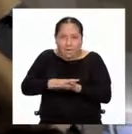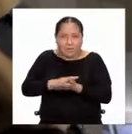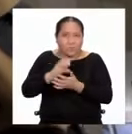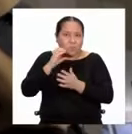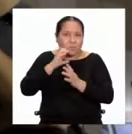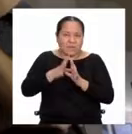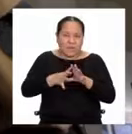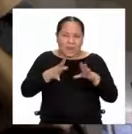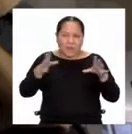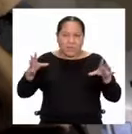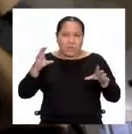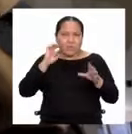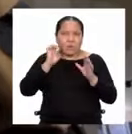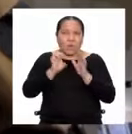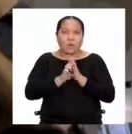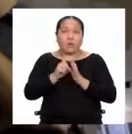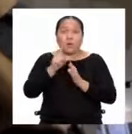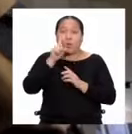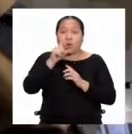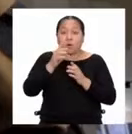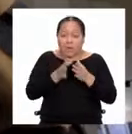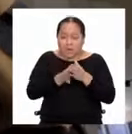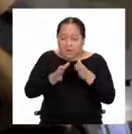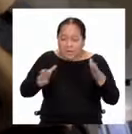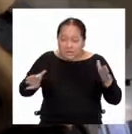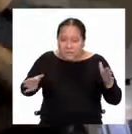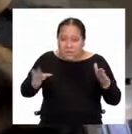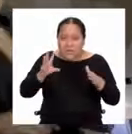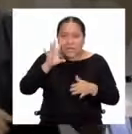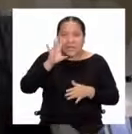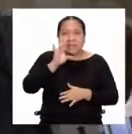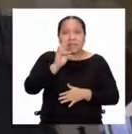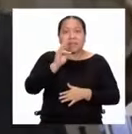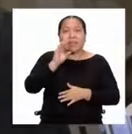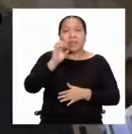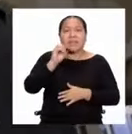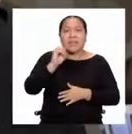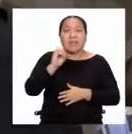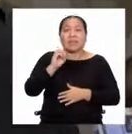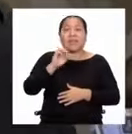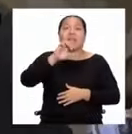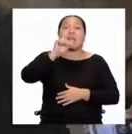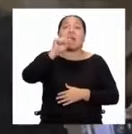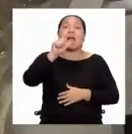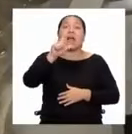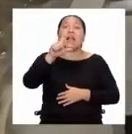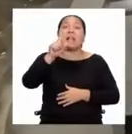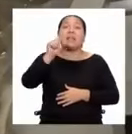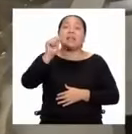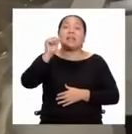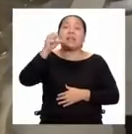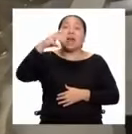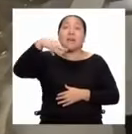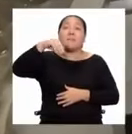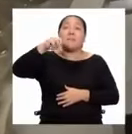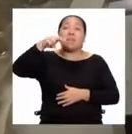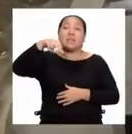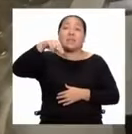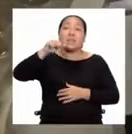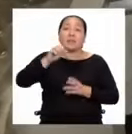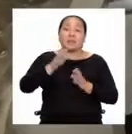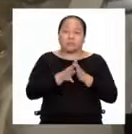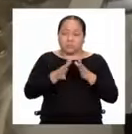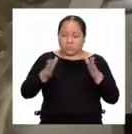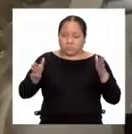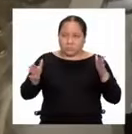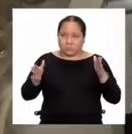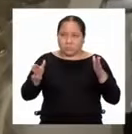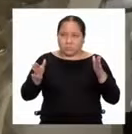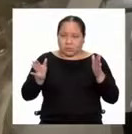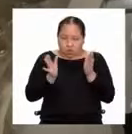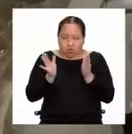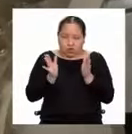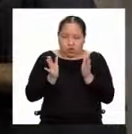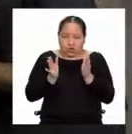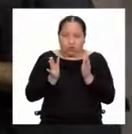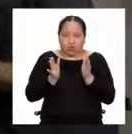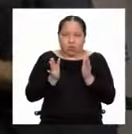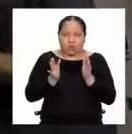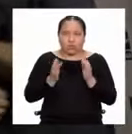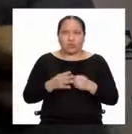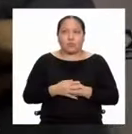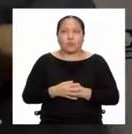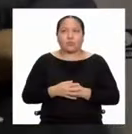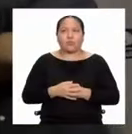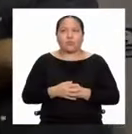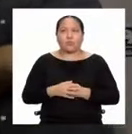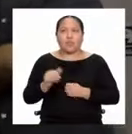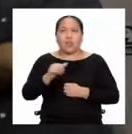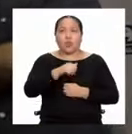huella mide 70 centímetros, más o menos, Ya. en la zona de Antamina. Más o menos. Sí, Esta huella de este dinosaurio será así. Y miren el tamaño.